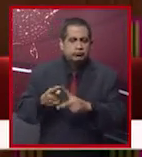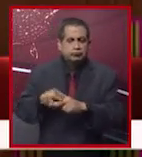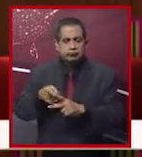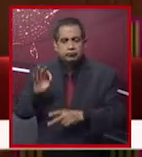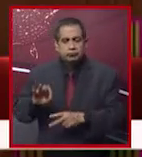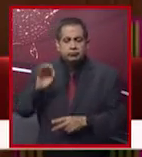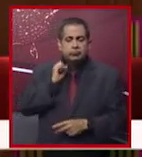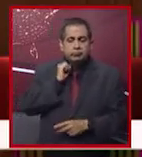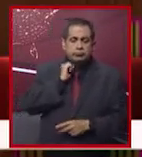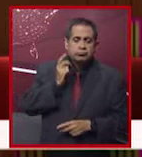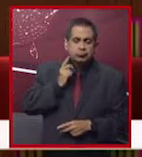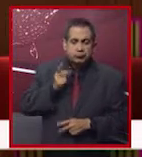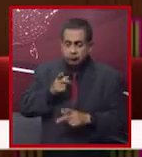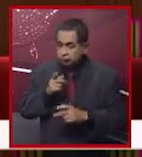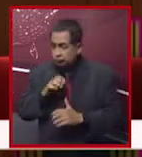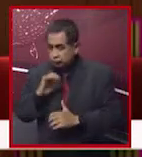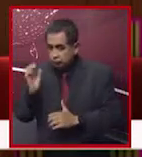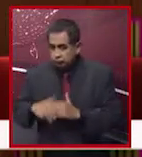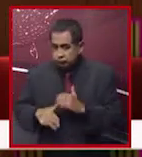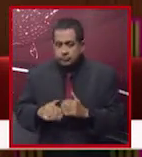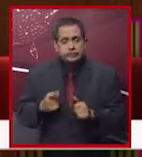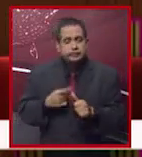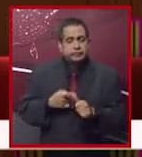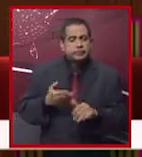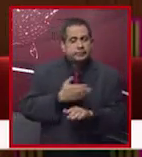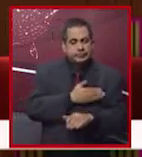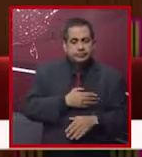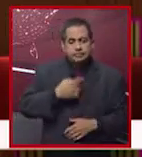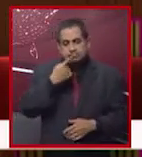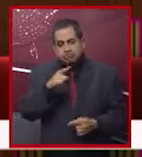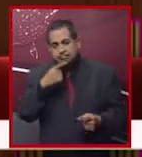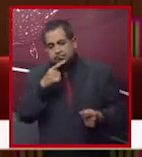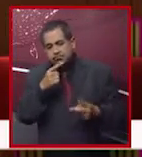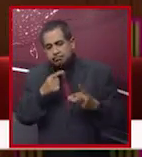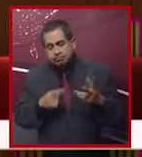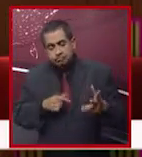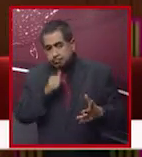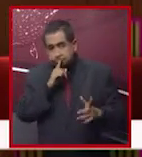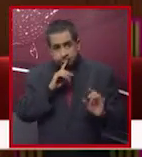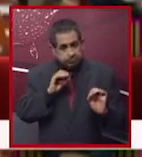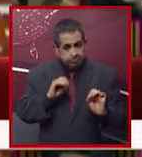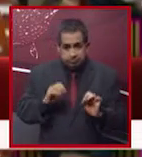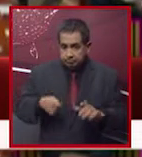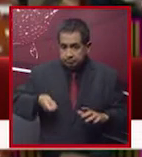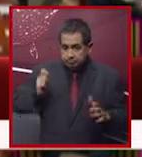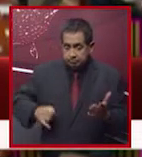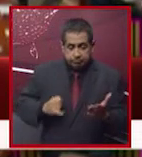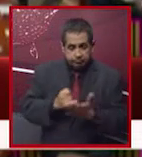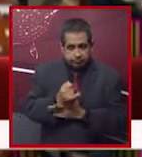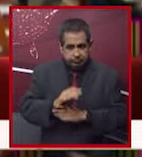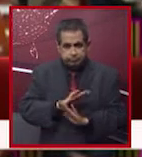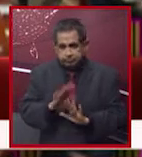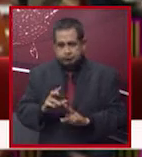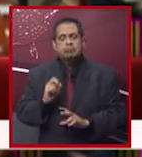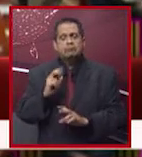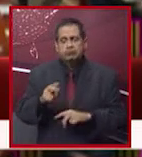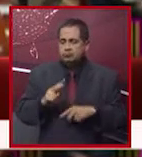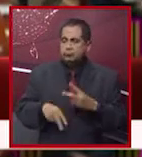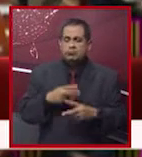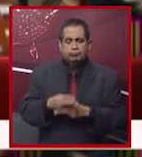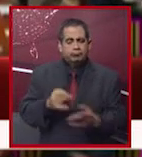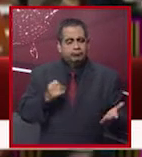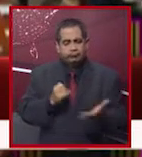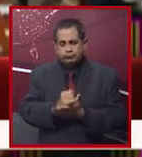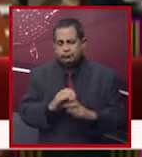proporcional una vez que haya concluido las impugnaciones a los resultados para conocer la integración definitiva de ambas cámaras del Congreso